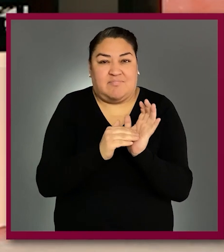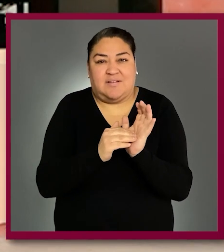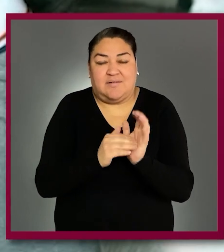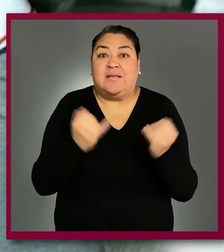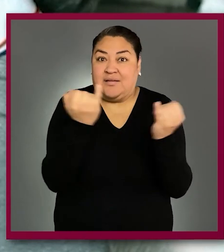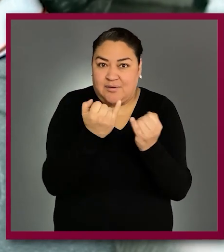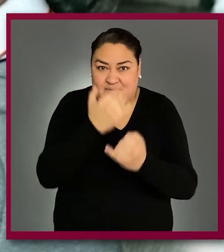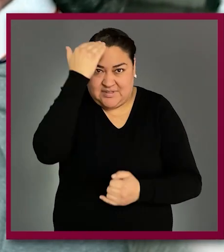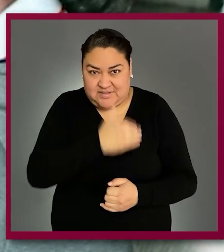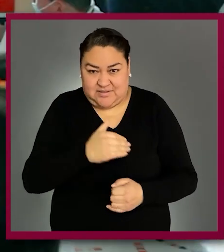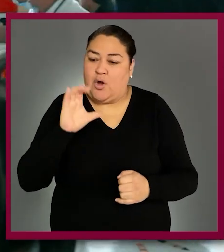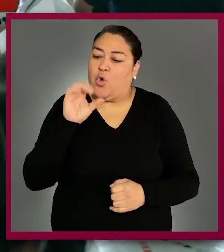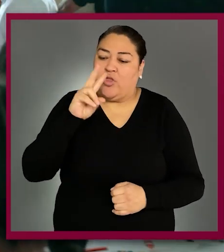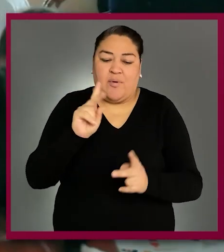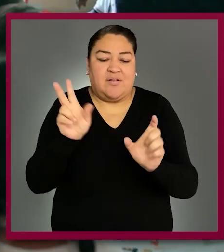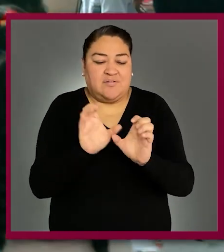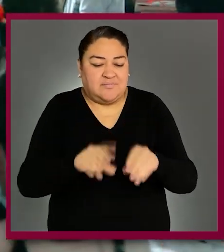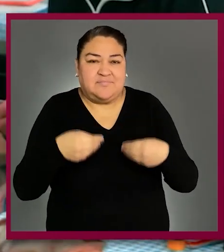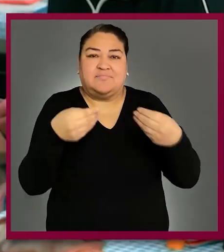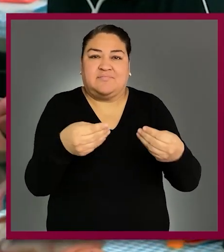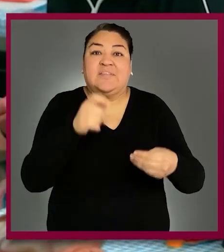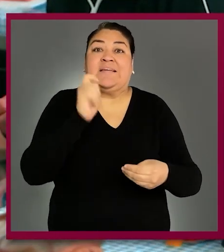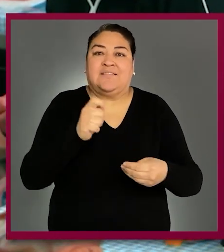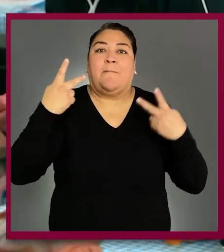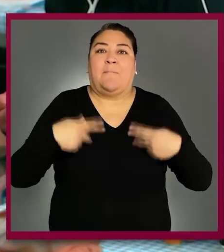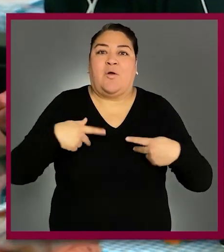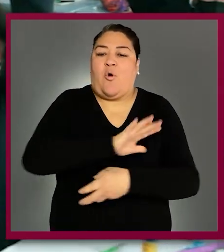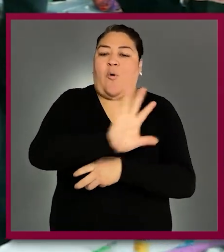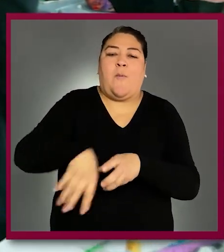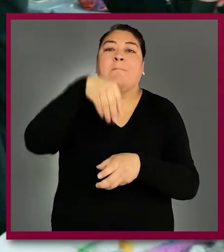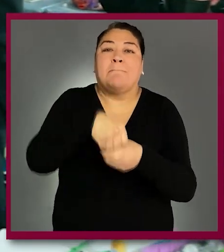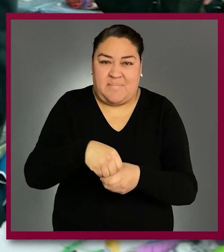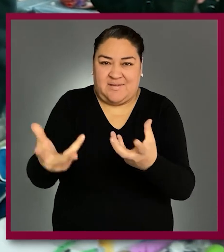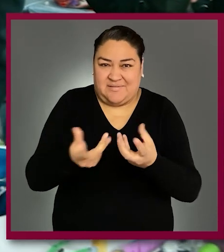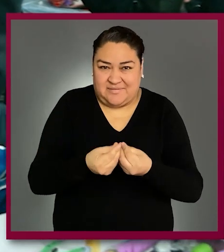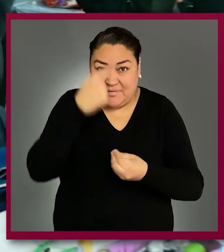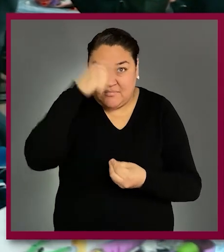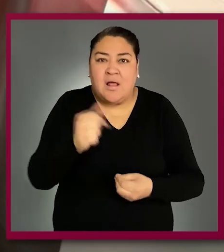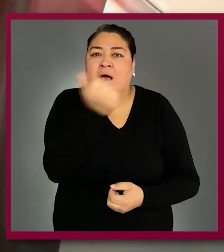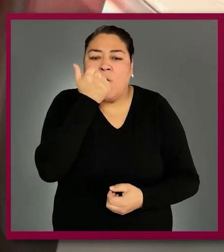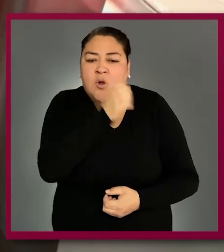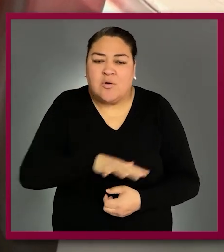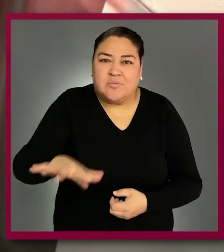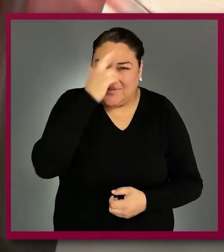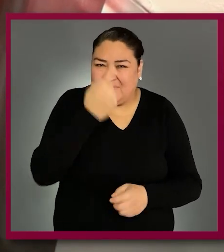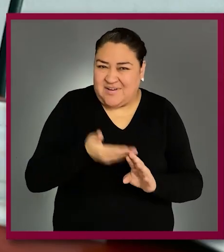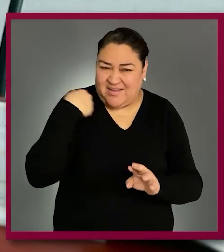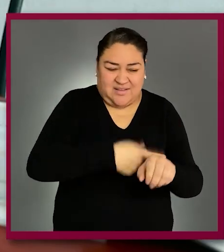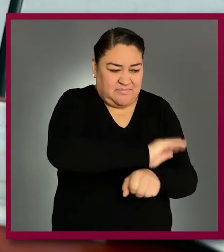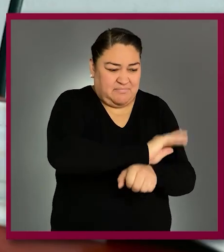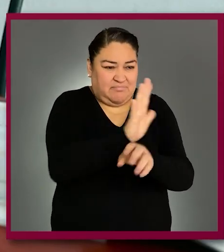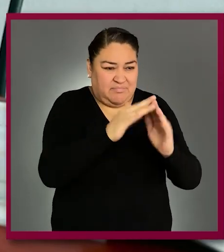escuelas y obtuvimos el reconocimiento de Coneval por el programa Nadie Afuera, Nadie Atrás, en beneficio de alumnos